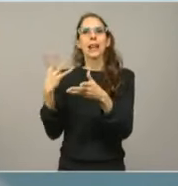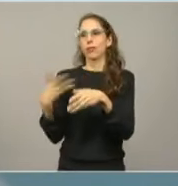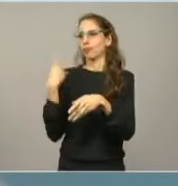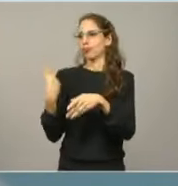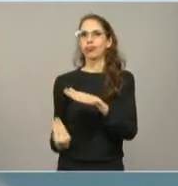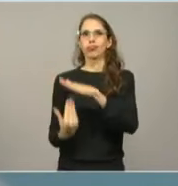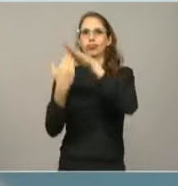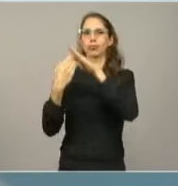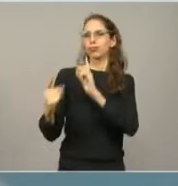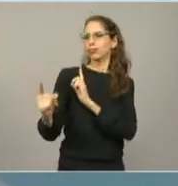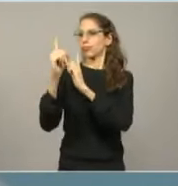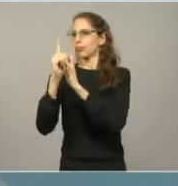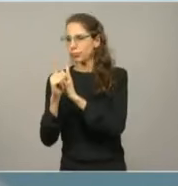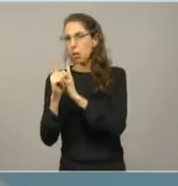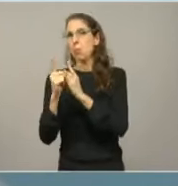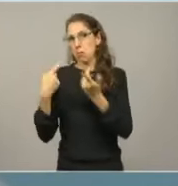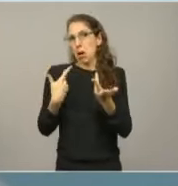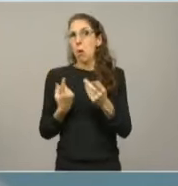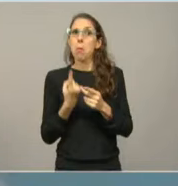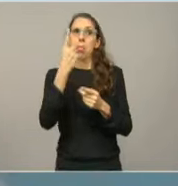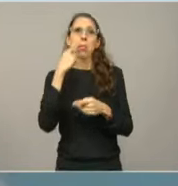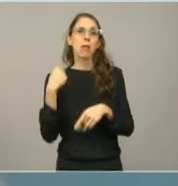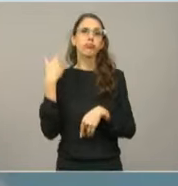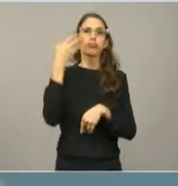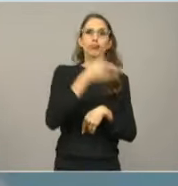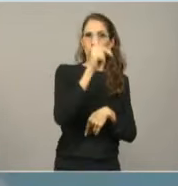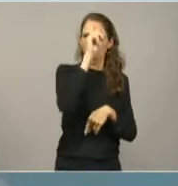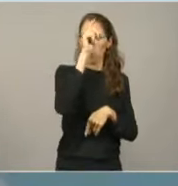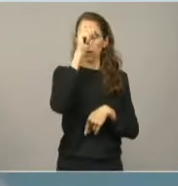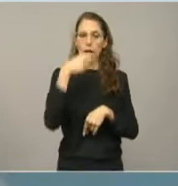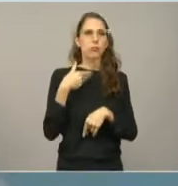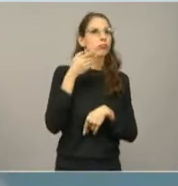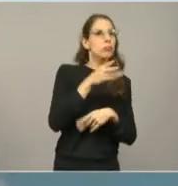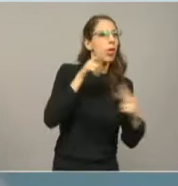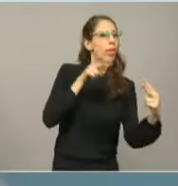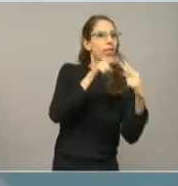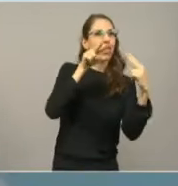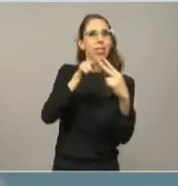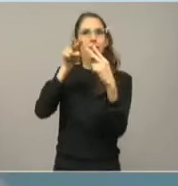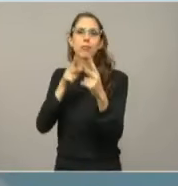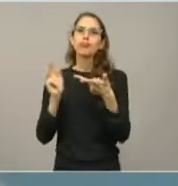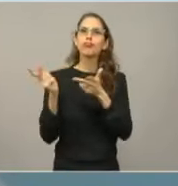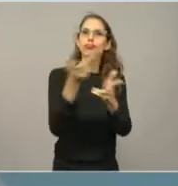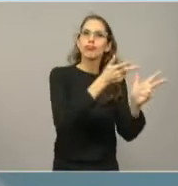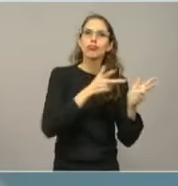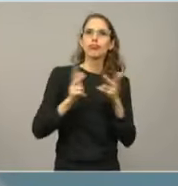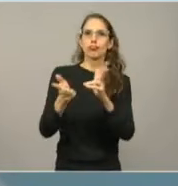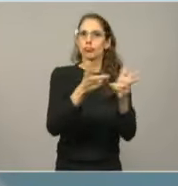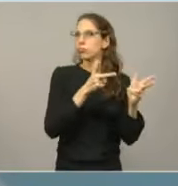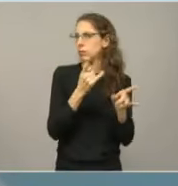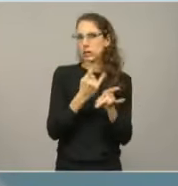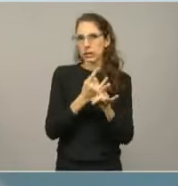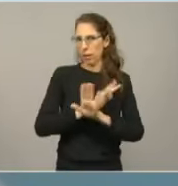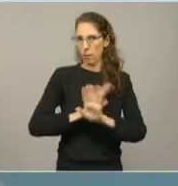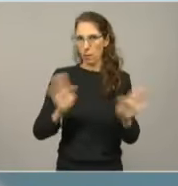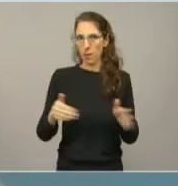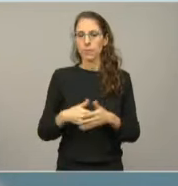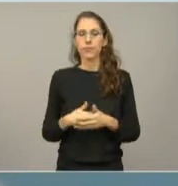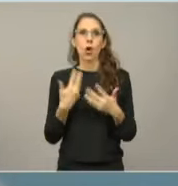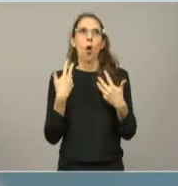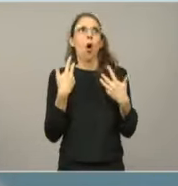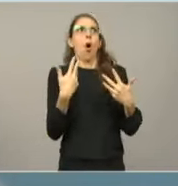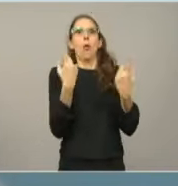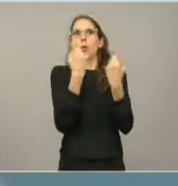hospitales cosa que es cotidiana hablamos mucho eh claro por supuesto que hay muchísimas